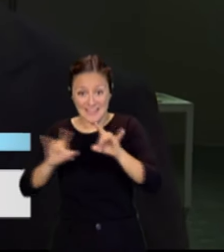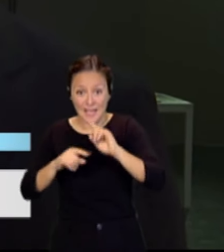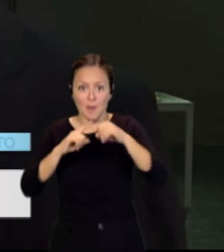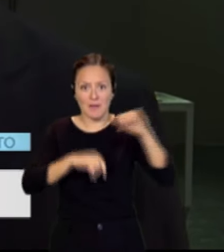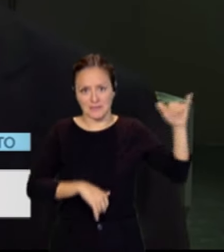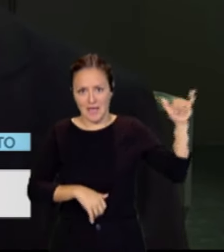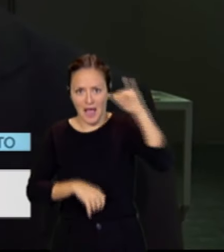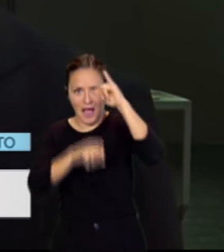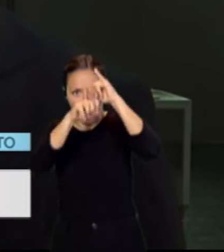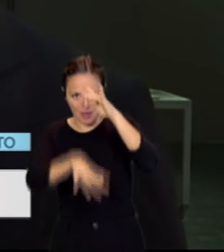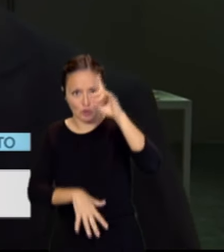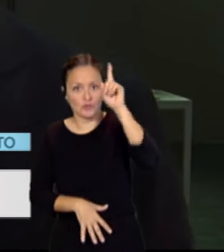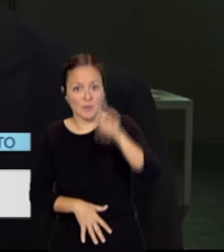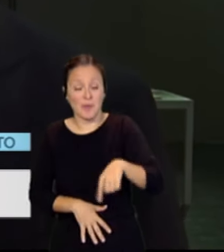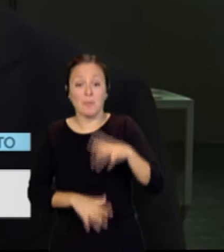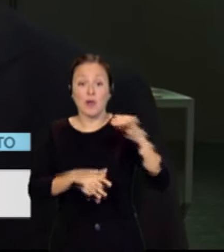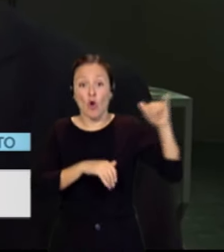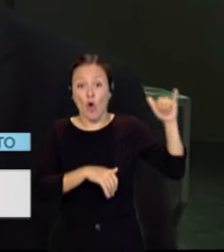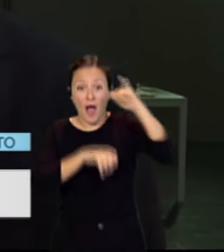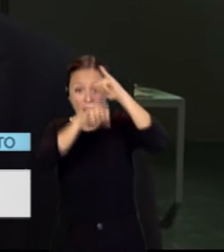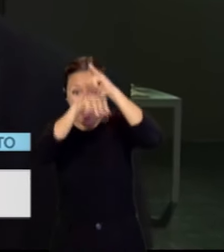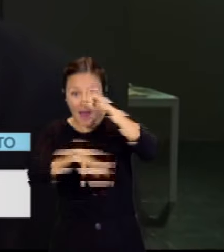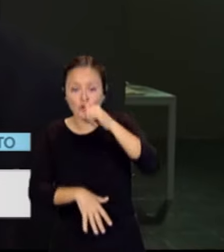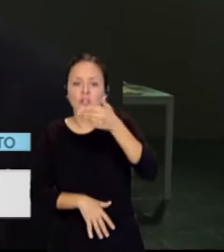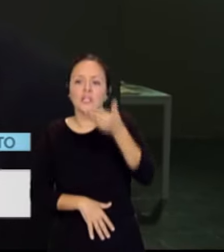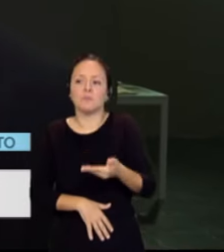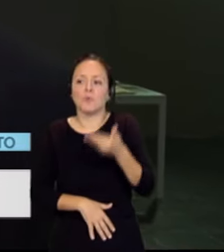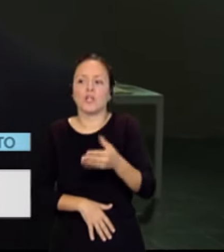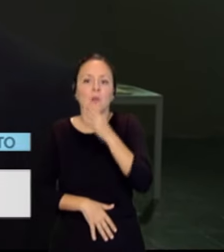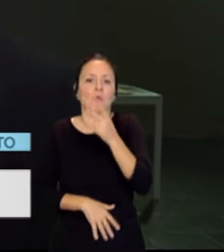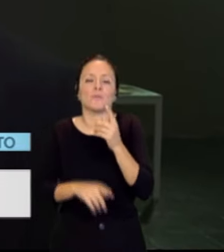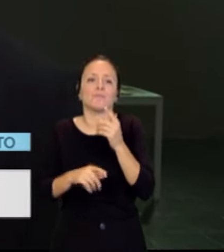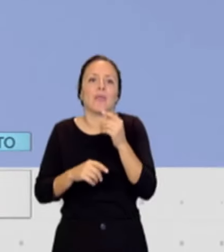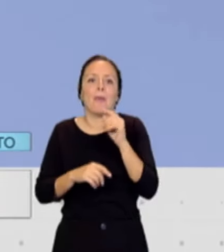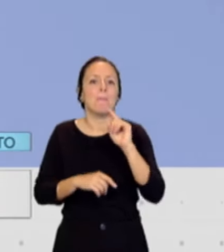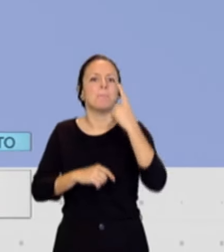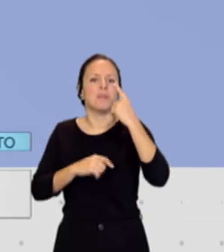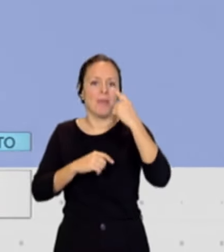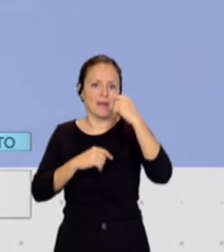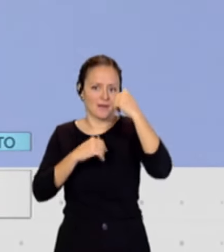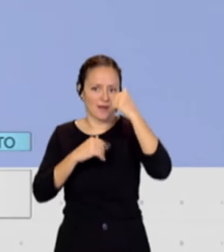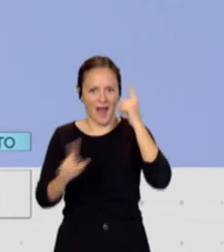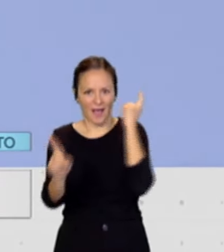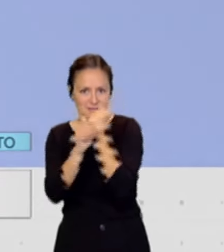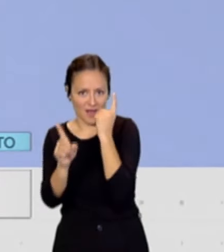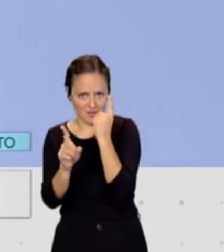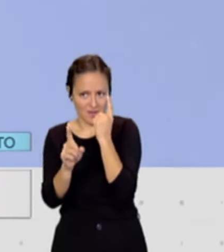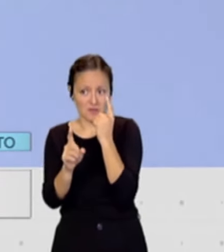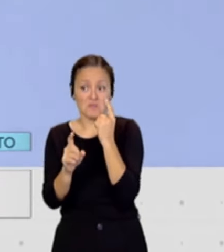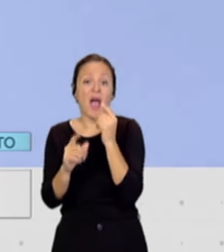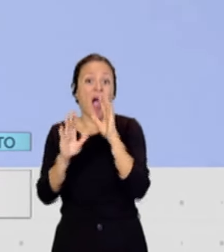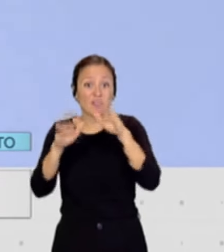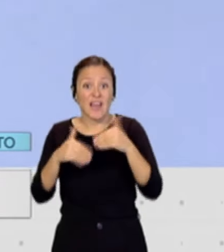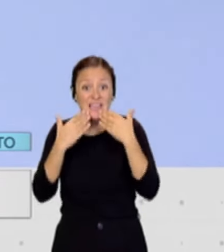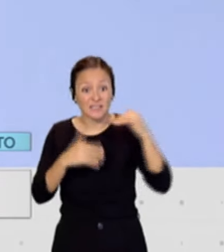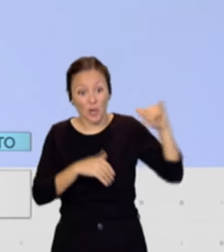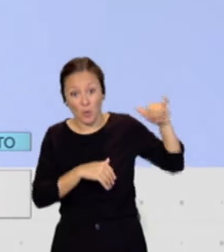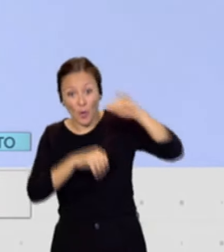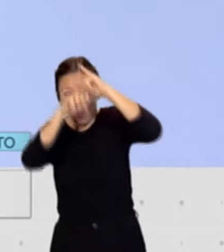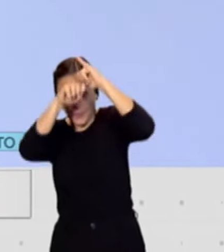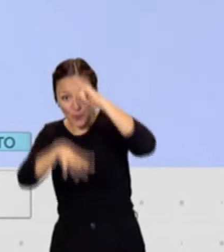tienen mucha importancia en lo que Nosotros llamamos la estrategia de primer ataque que consigue Que muchos incendios se queden en conatos Y no pasen a